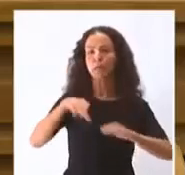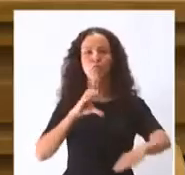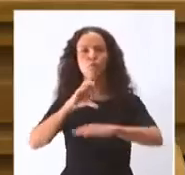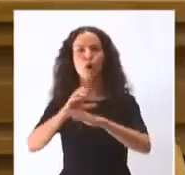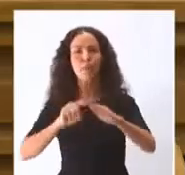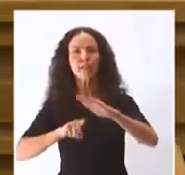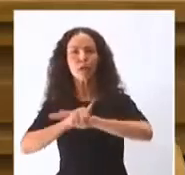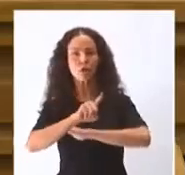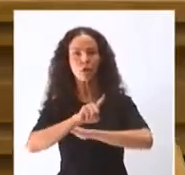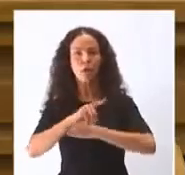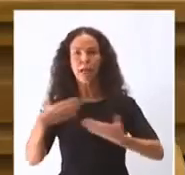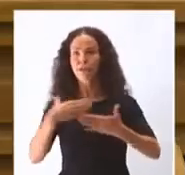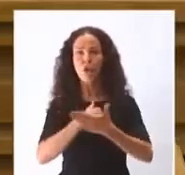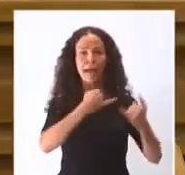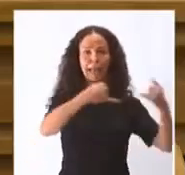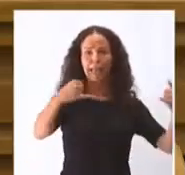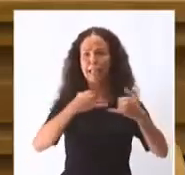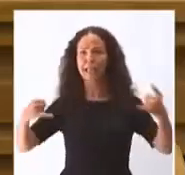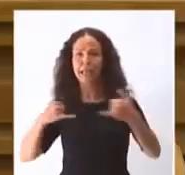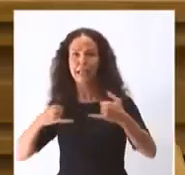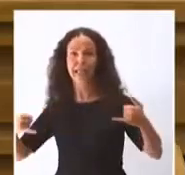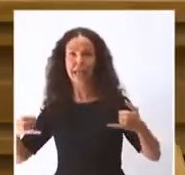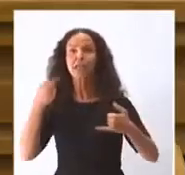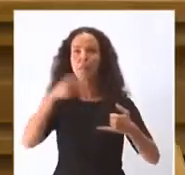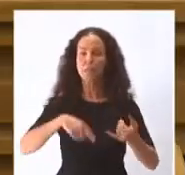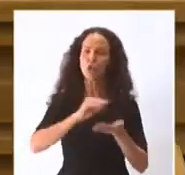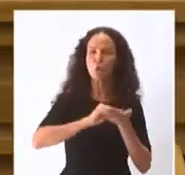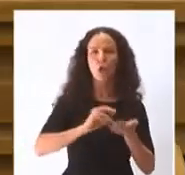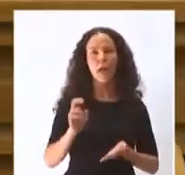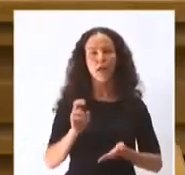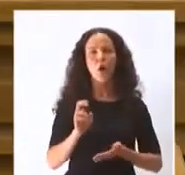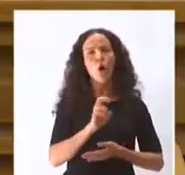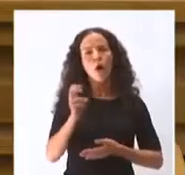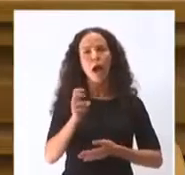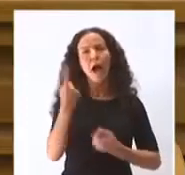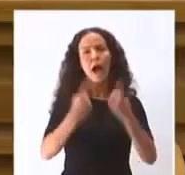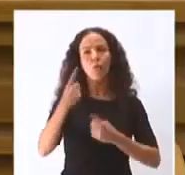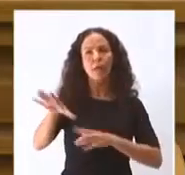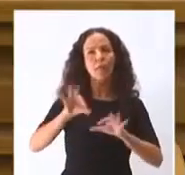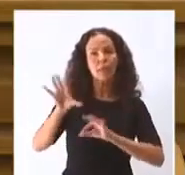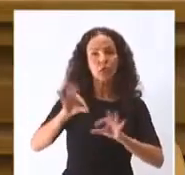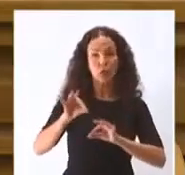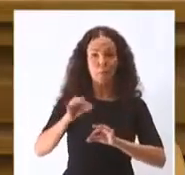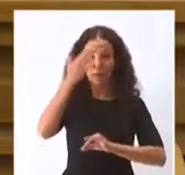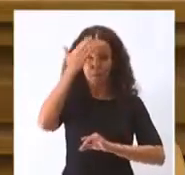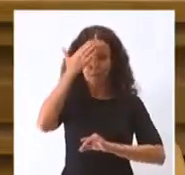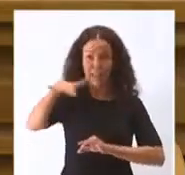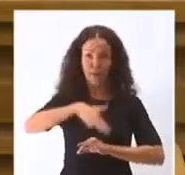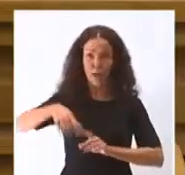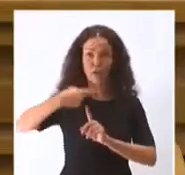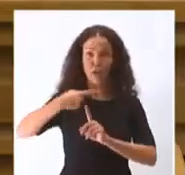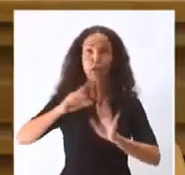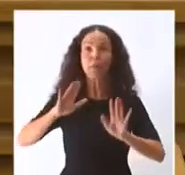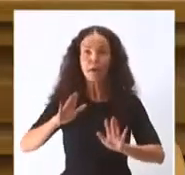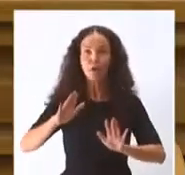prácticamente de todos los tramos hay que resolver también algunas decisiones sobre todo a su paso por toledo pero la realidad es que este